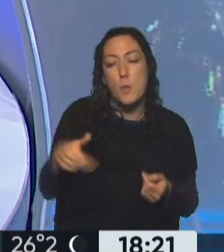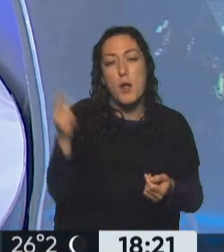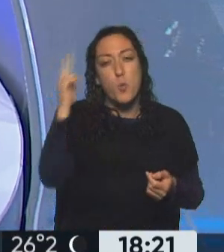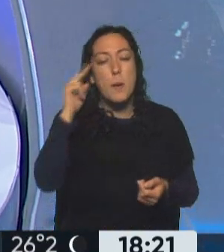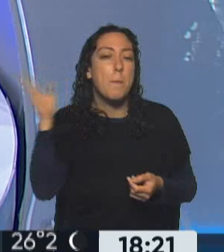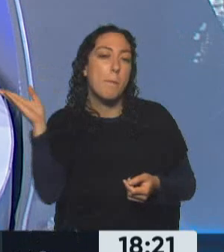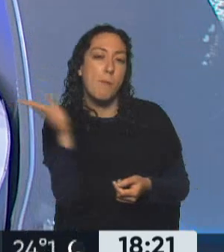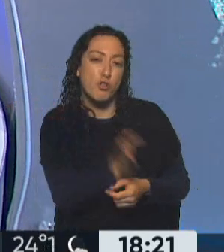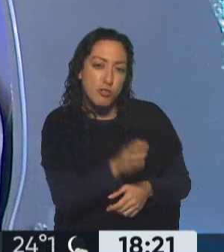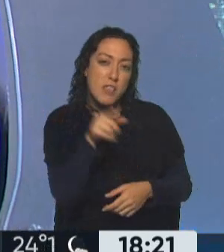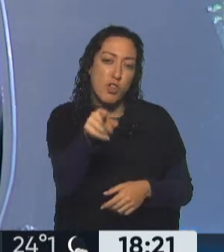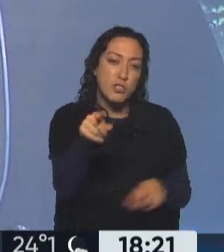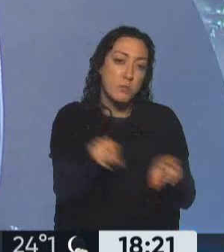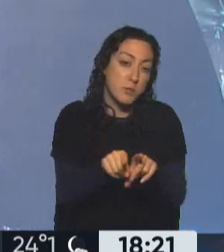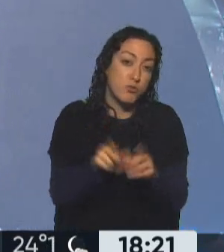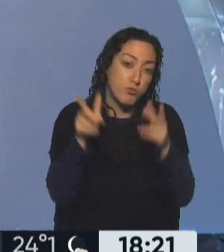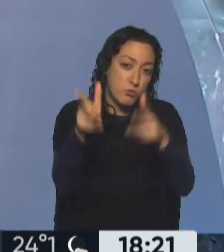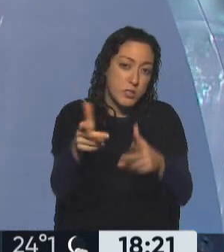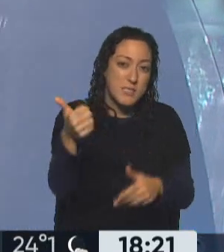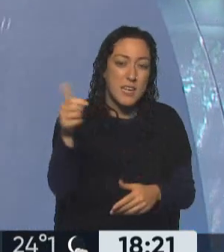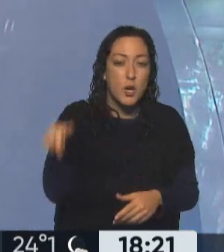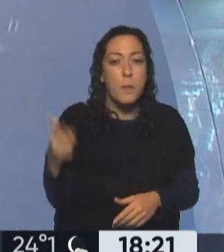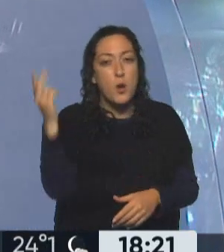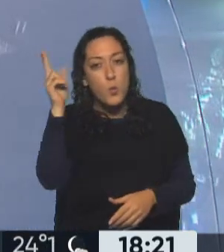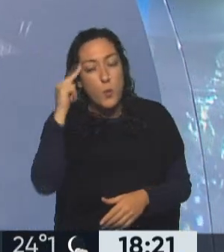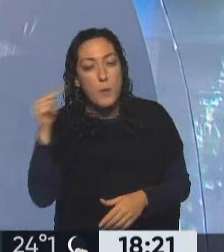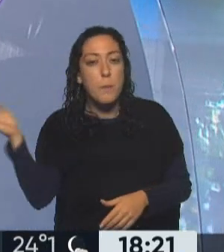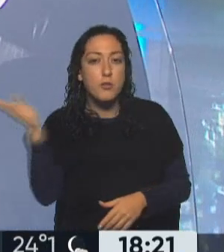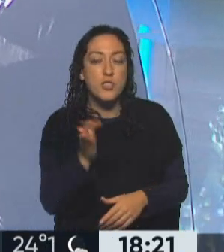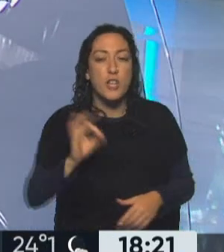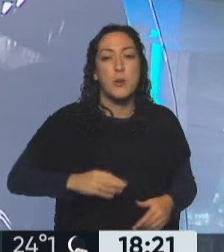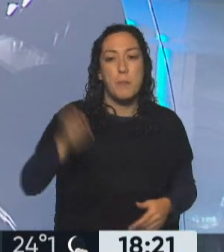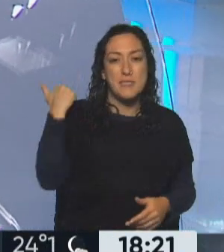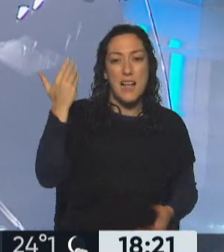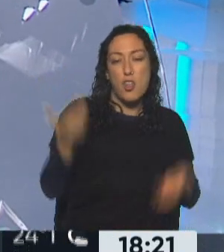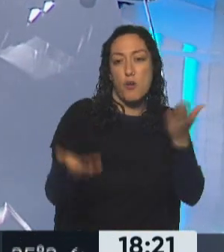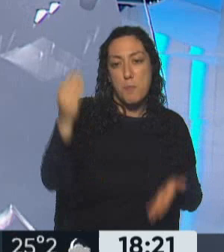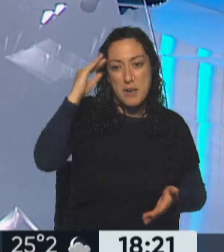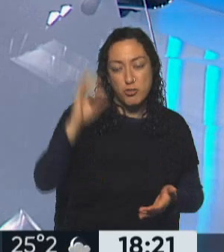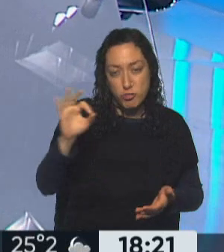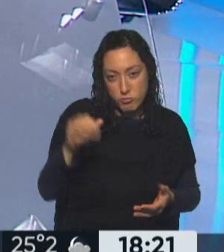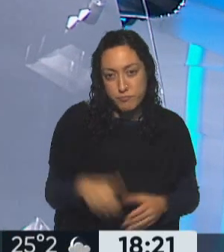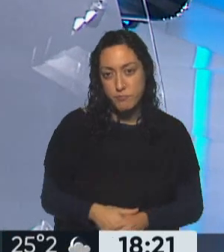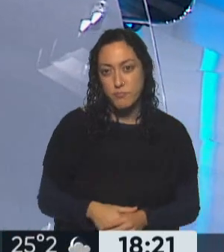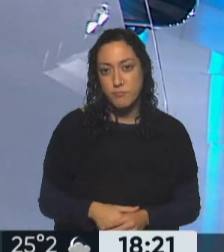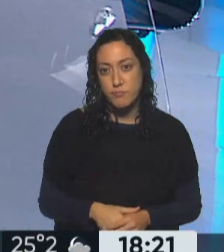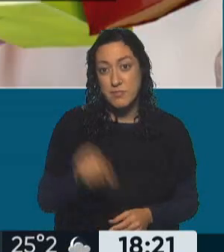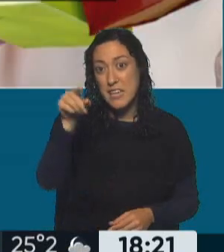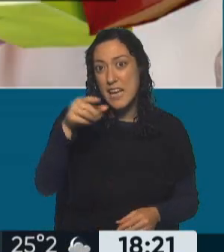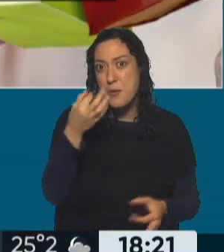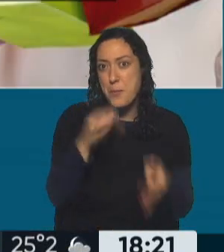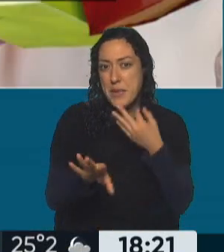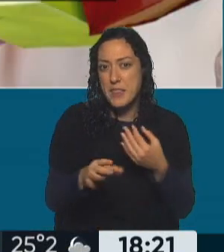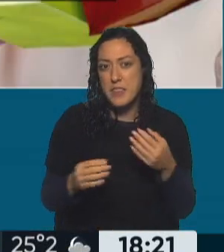esto un poco corrobora lo que te estoy diciendo. 6,9% de aumento interanual en shopping. Ahí es donde fundamentalmente se da la venta